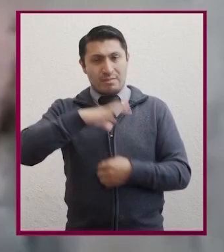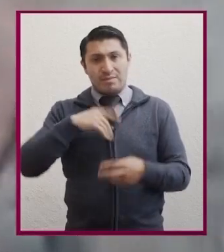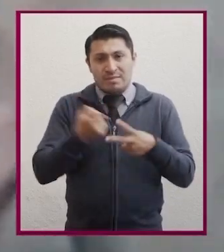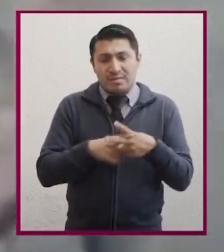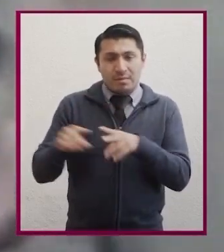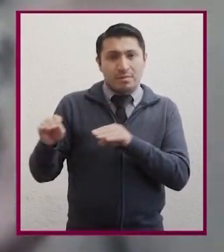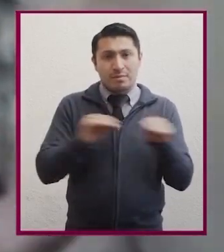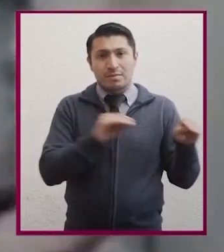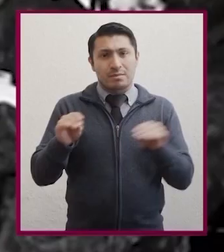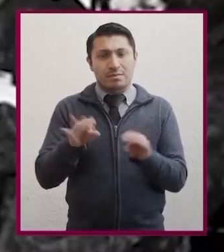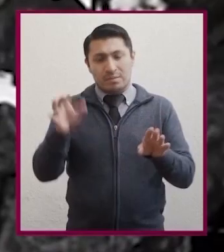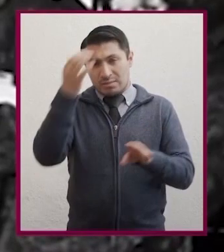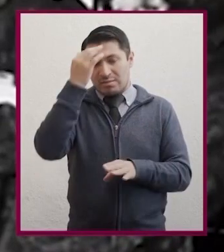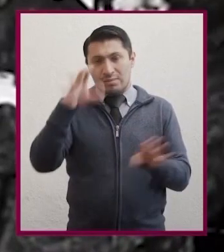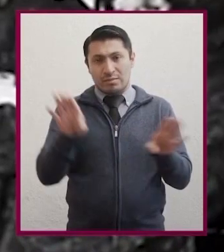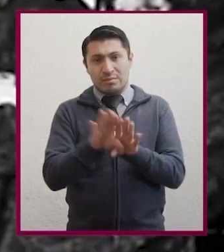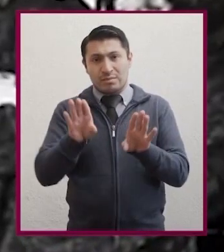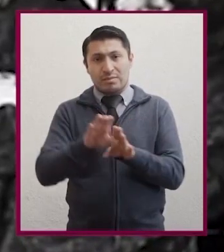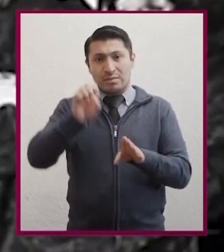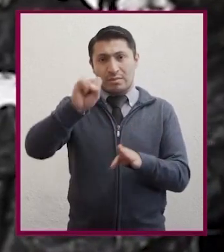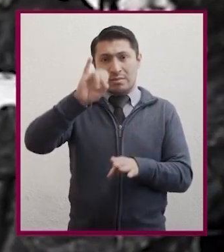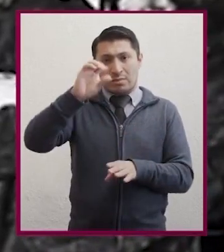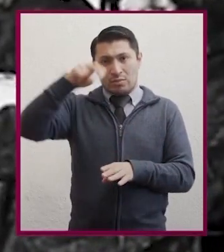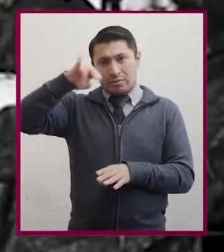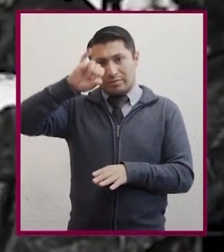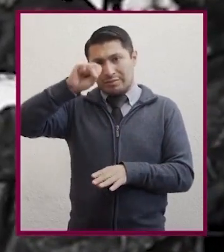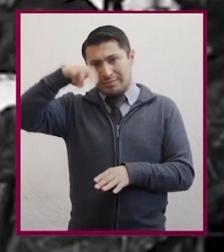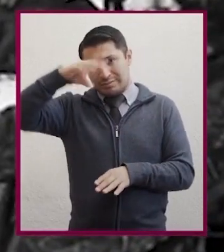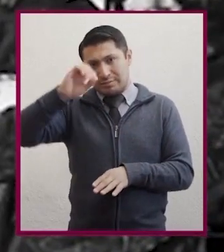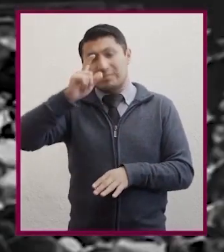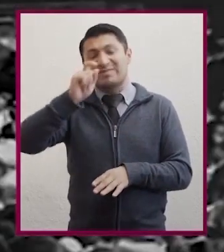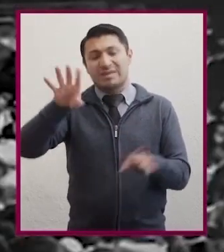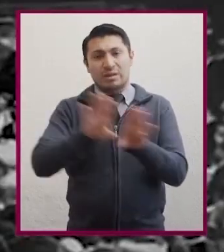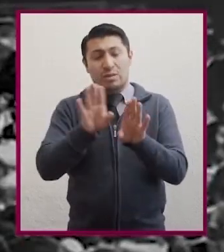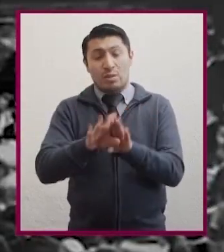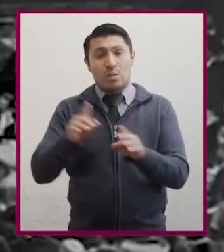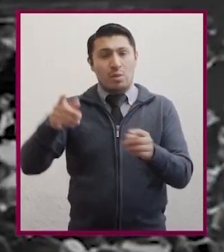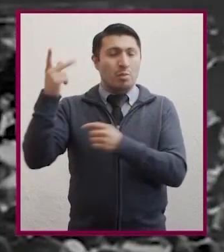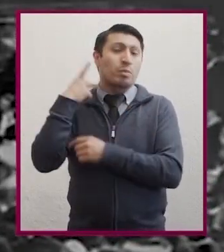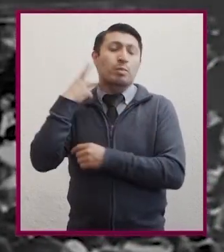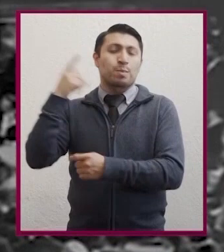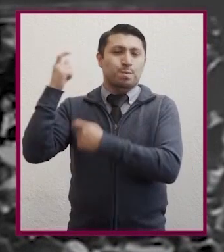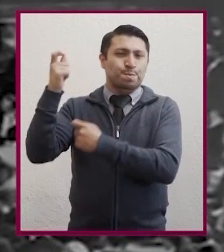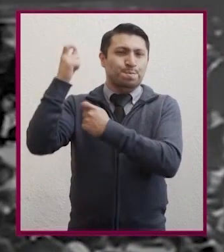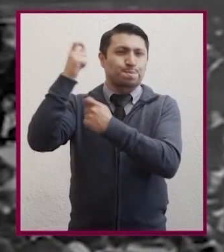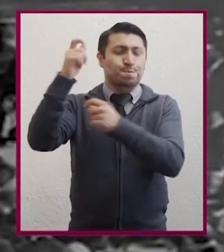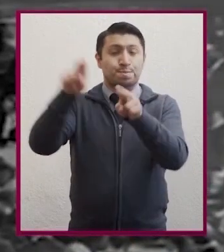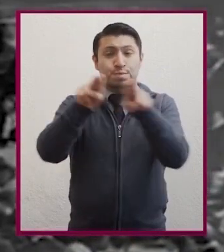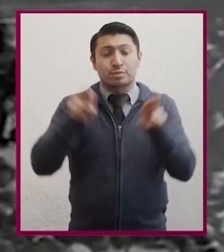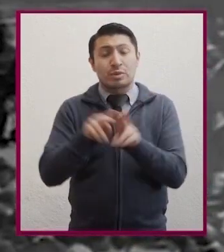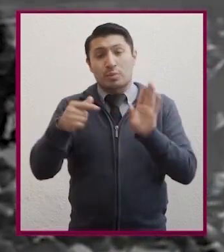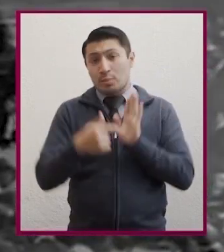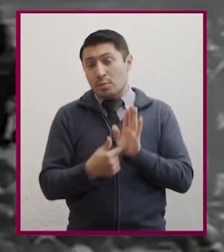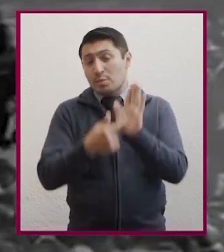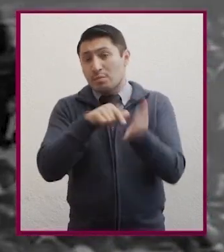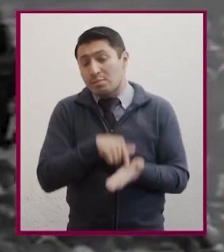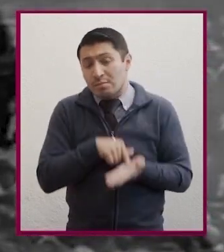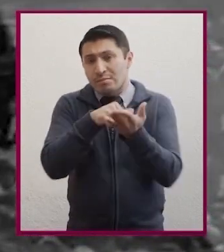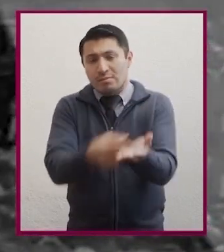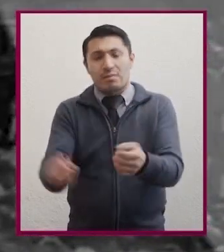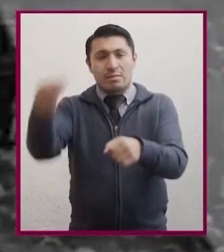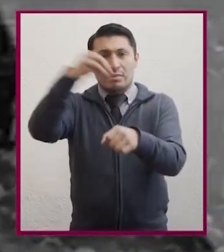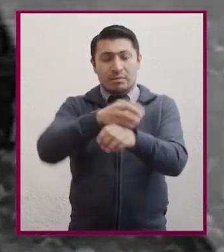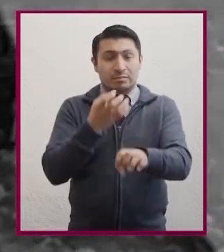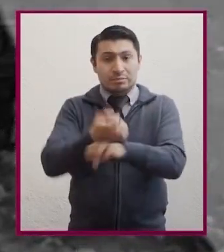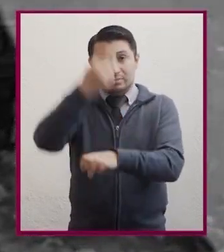el movimiento conocido como sionismo. El sionismo es un movimiento político nacionalista que propone el establecimiento de